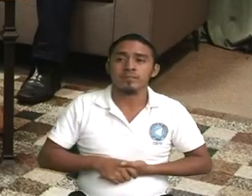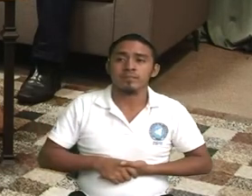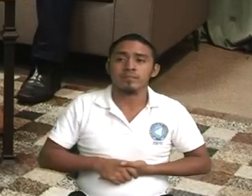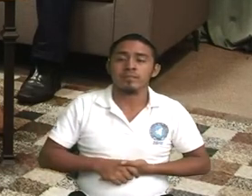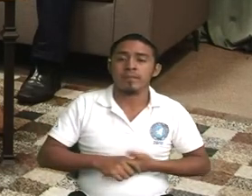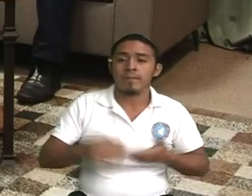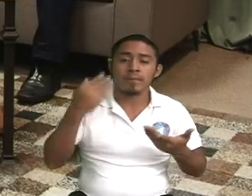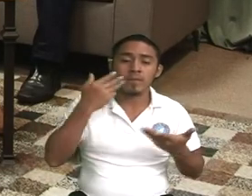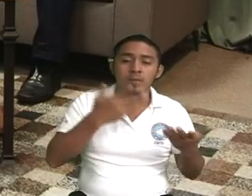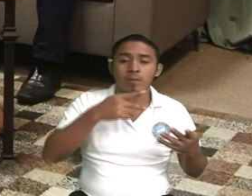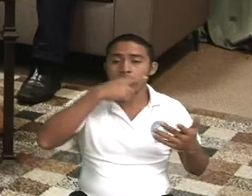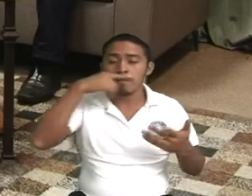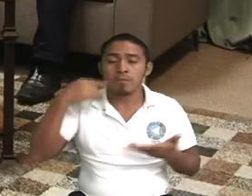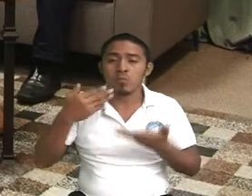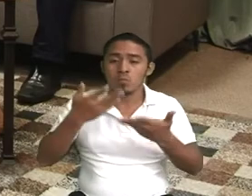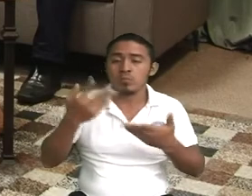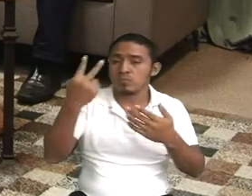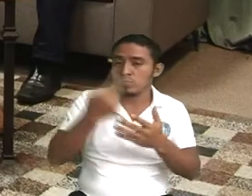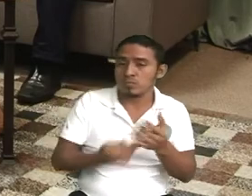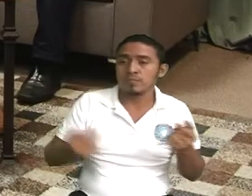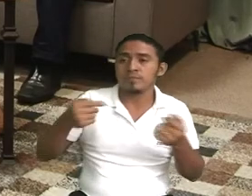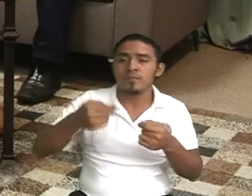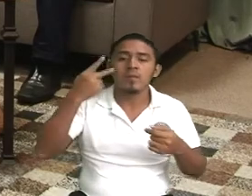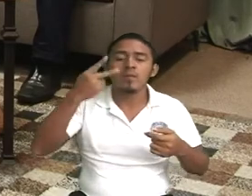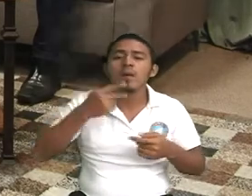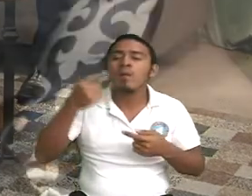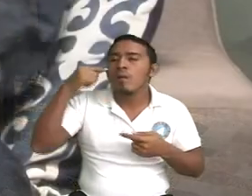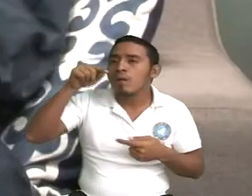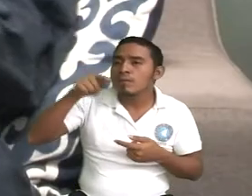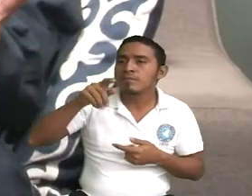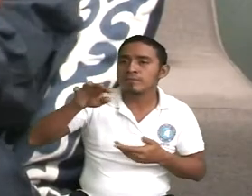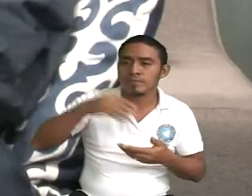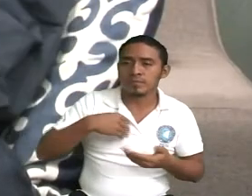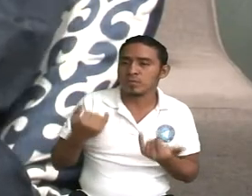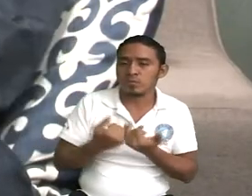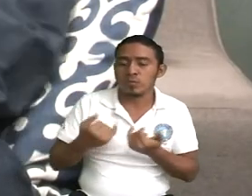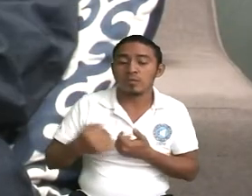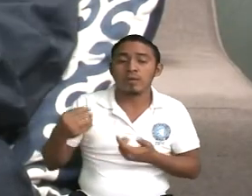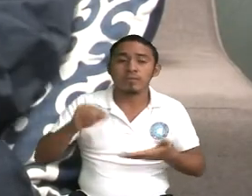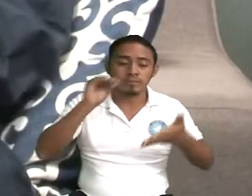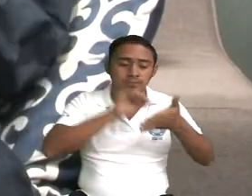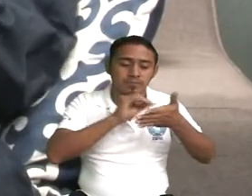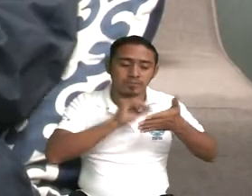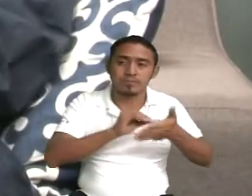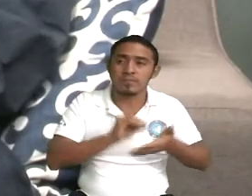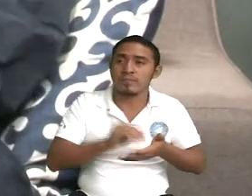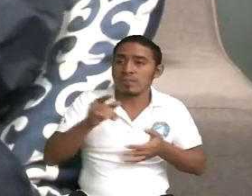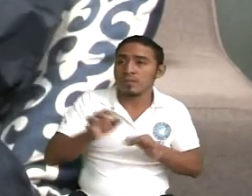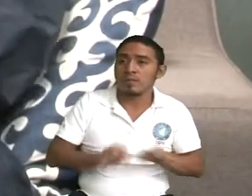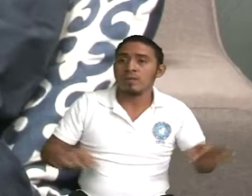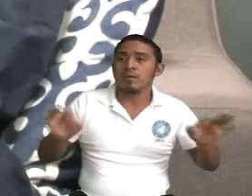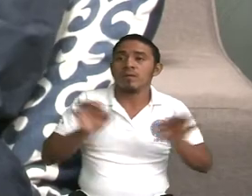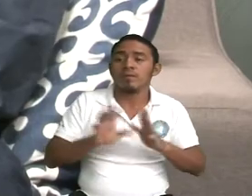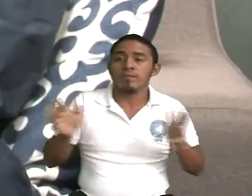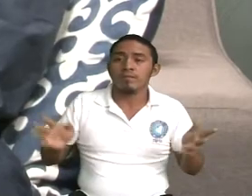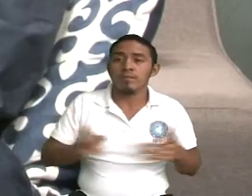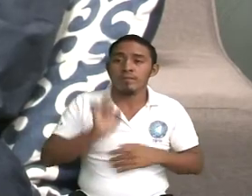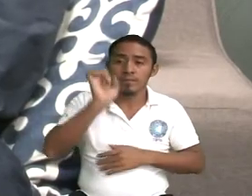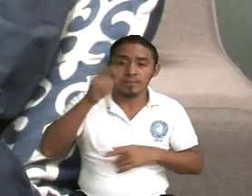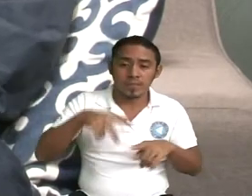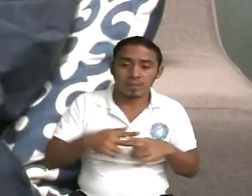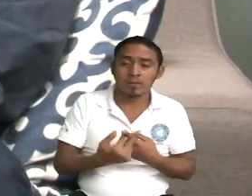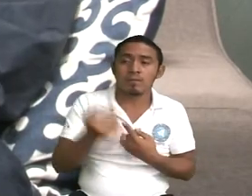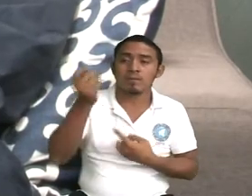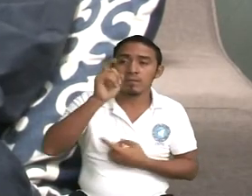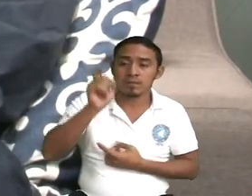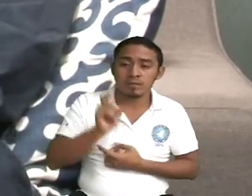y junio, pues que ya para que vayan realizando y vayan programándose, y eso es lo importante, que la tenemos a inicio del mes